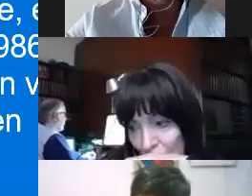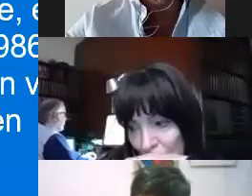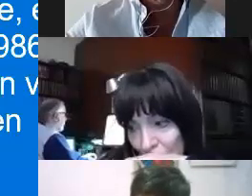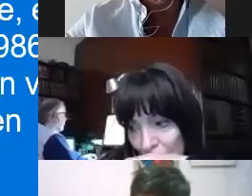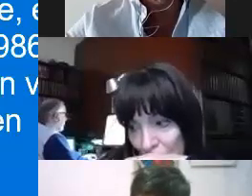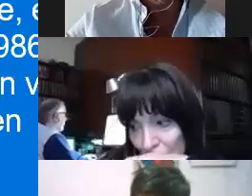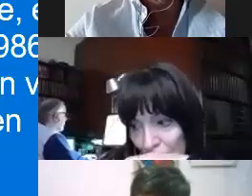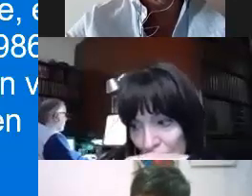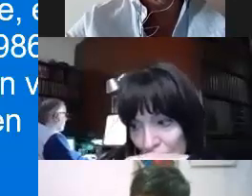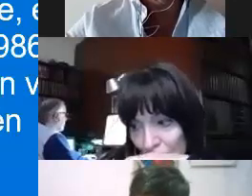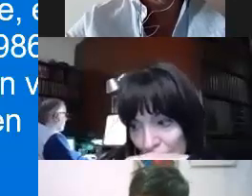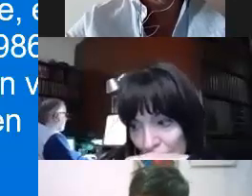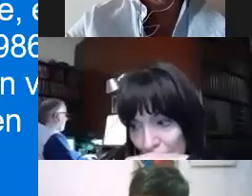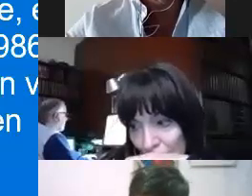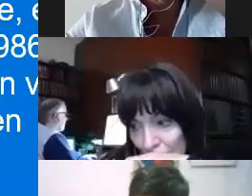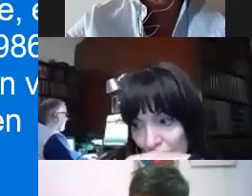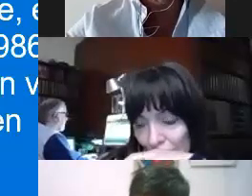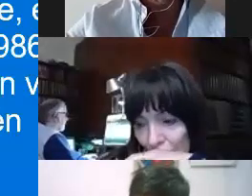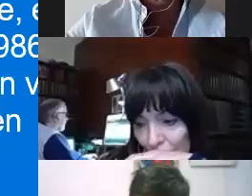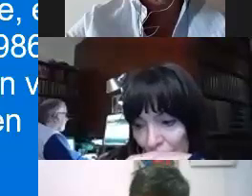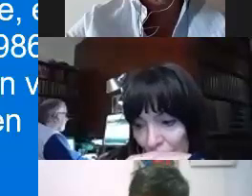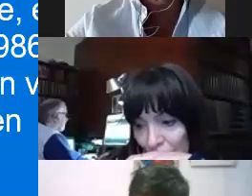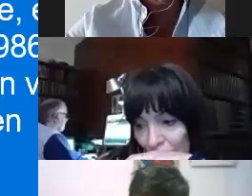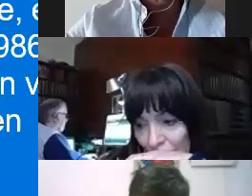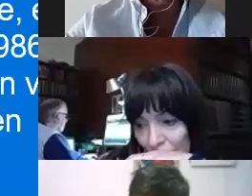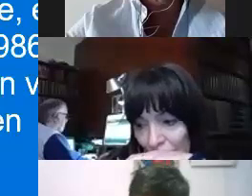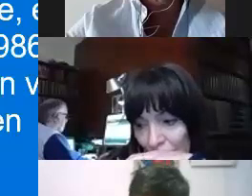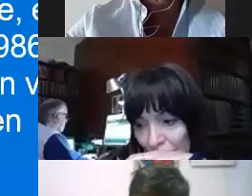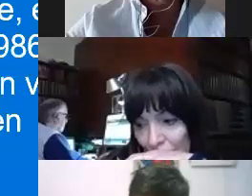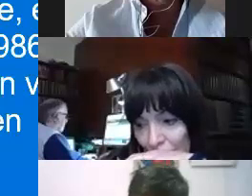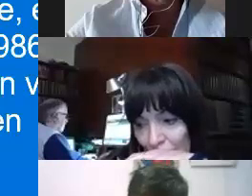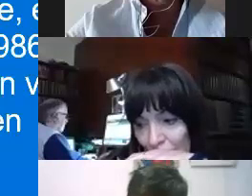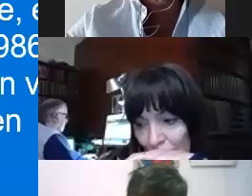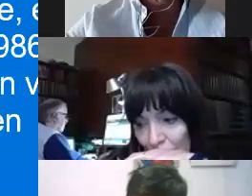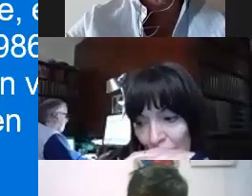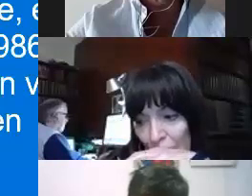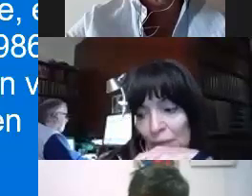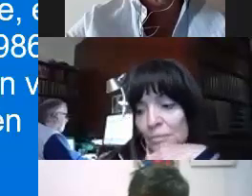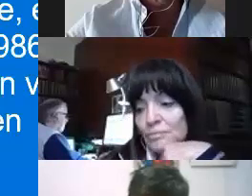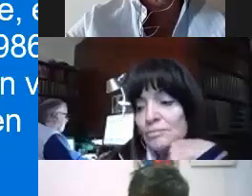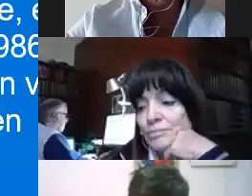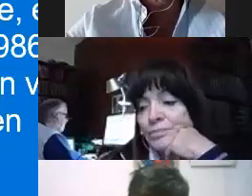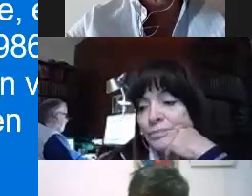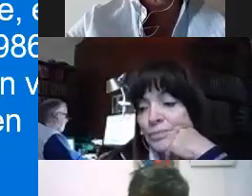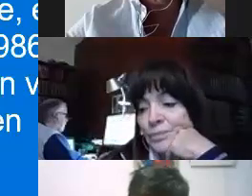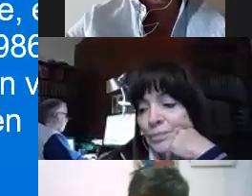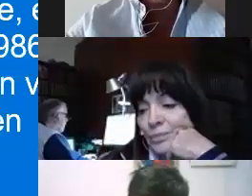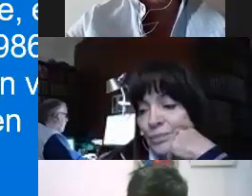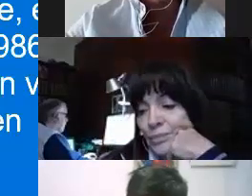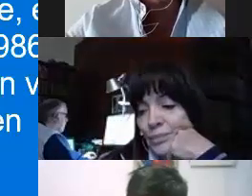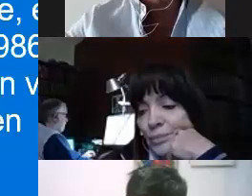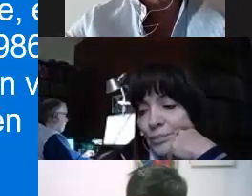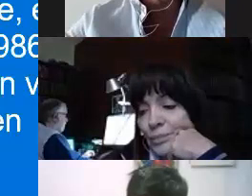sentido, sostienen que si aquel decreto es razonable, el 118, tal como lo declaró el